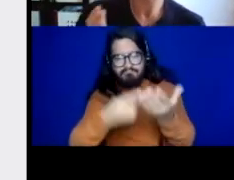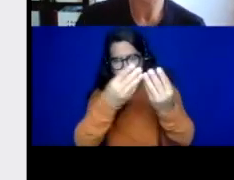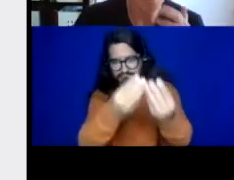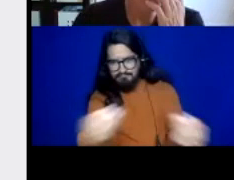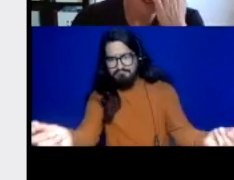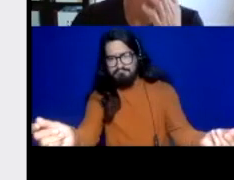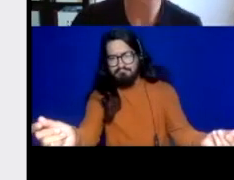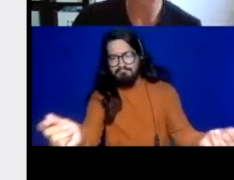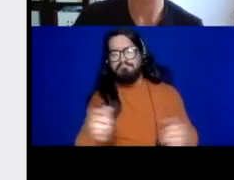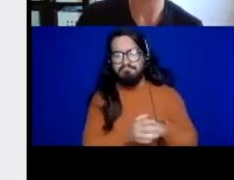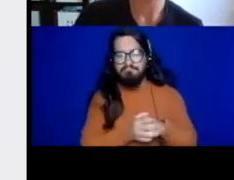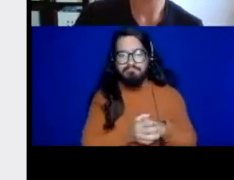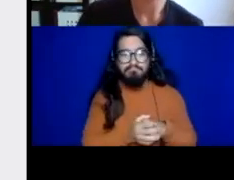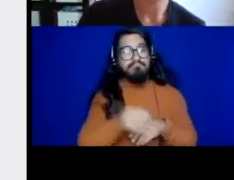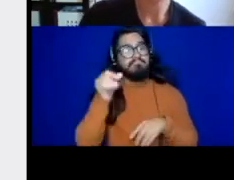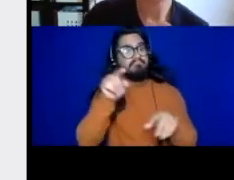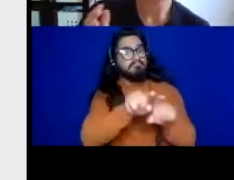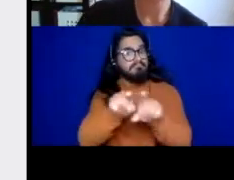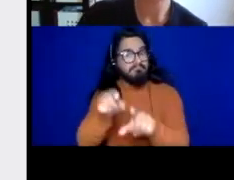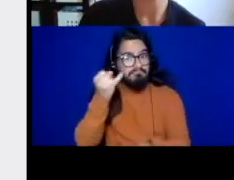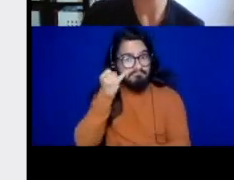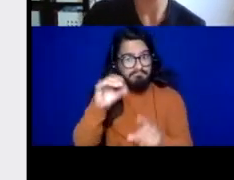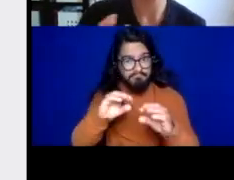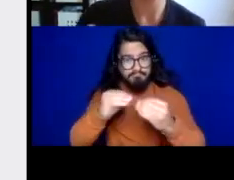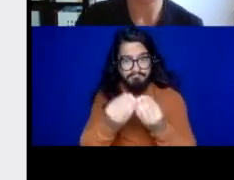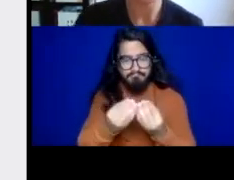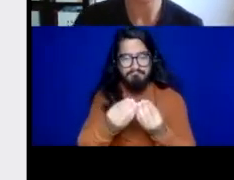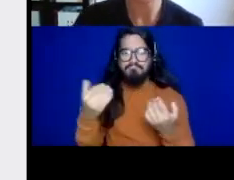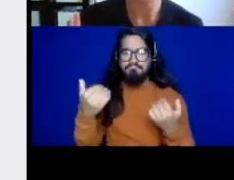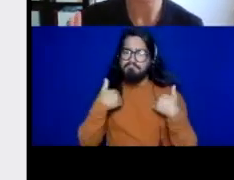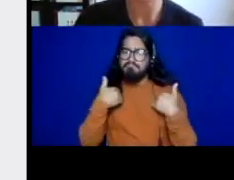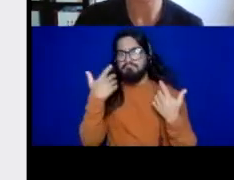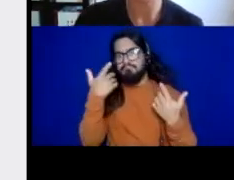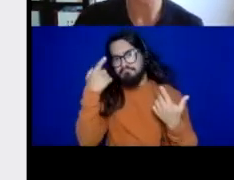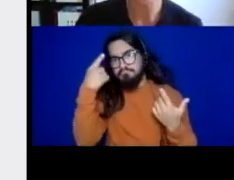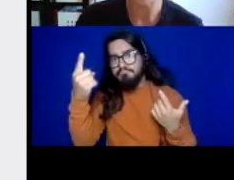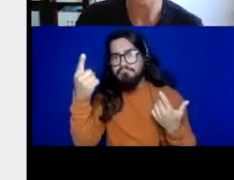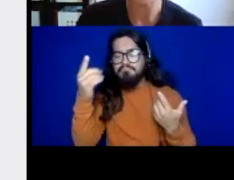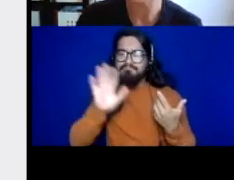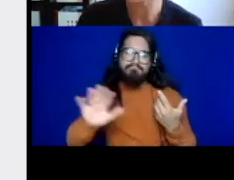Y si usted es una organización que tiene visibilidad